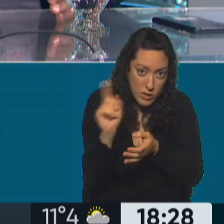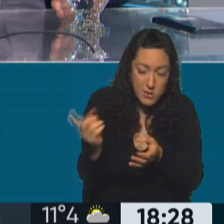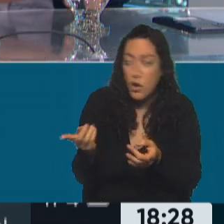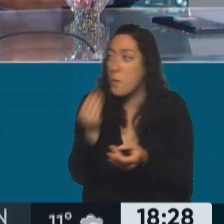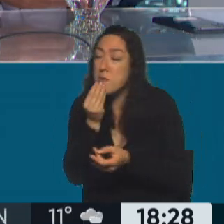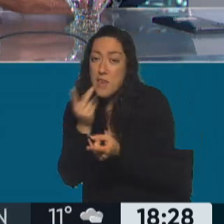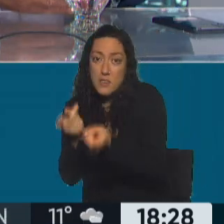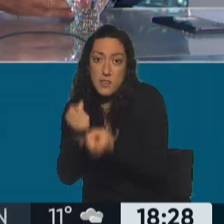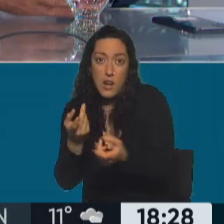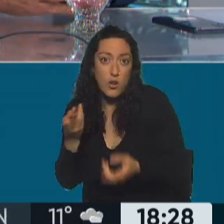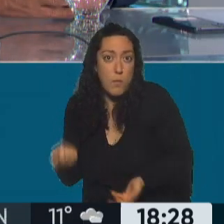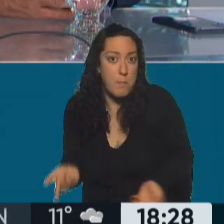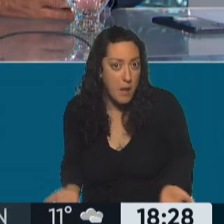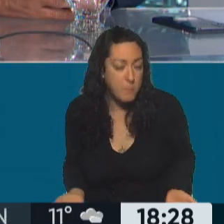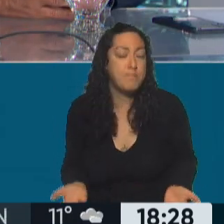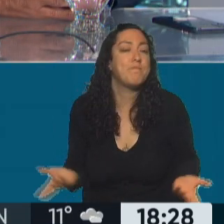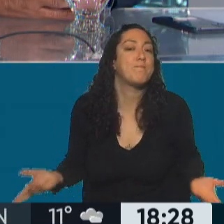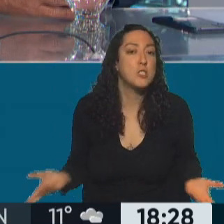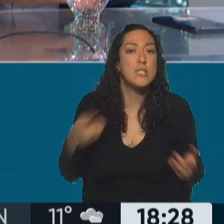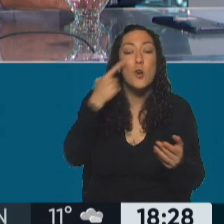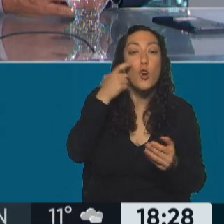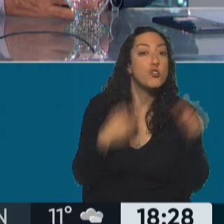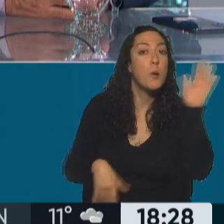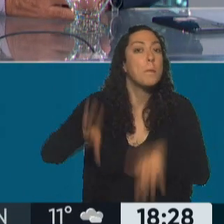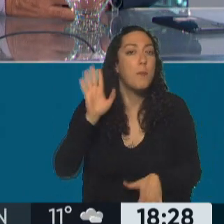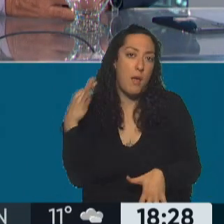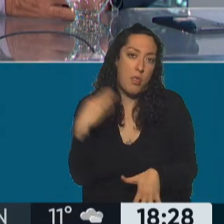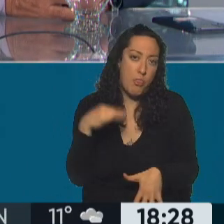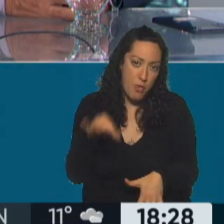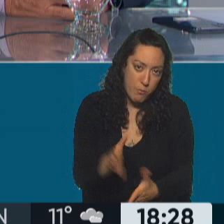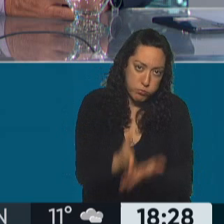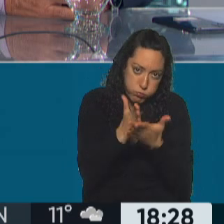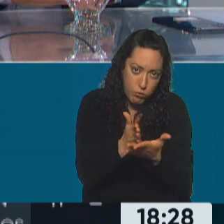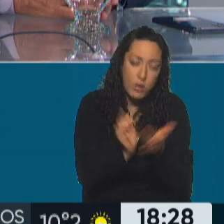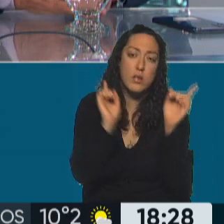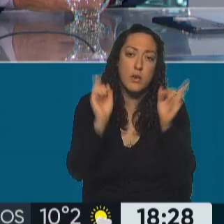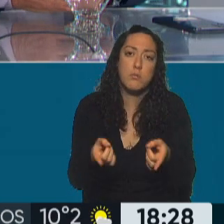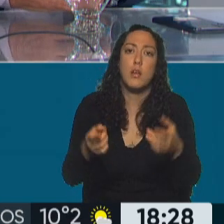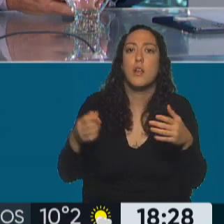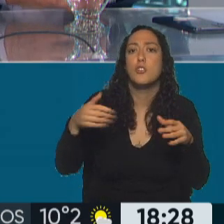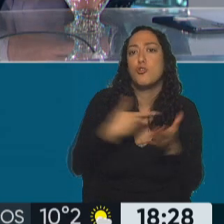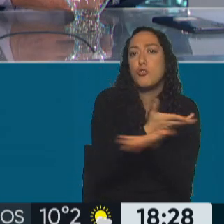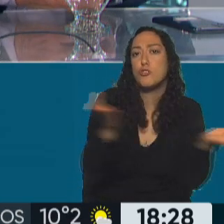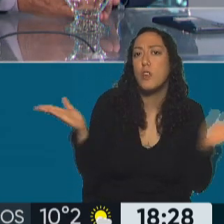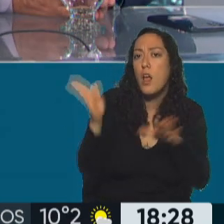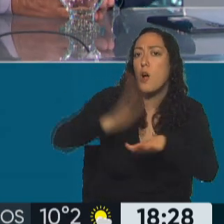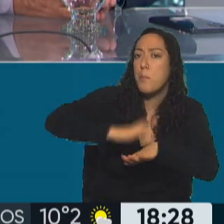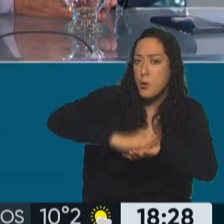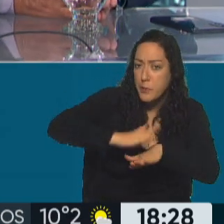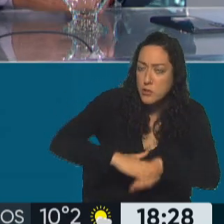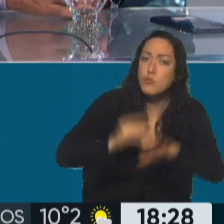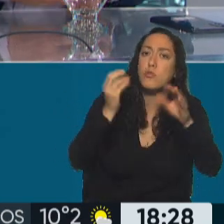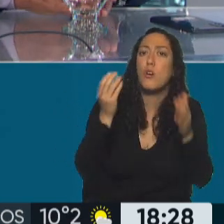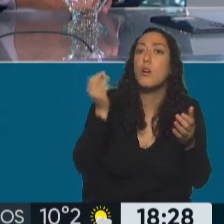alimentarse. Y esto debería tener un mayor control y un mayor, digamos, compromiso de la sociedad y